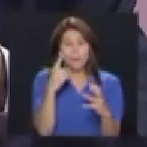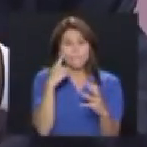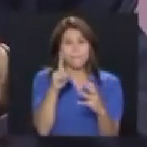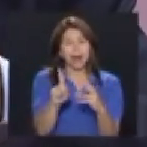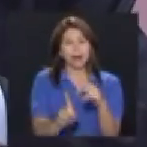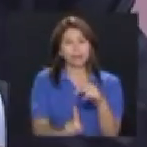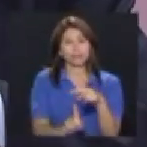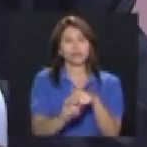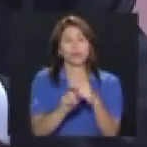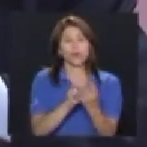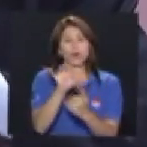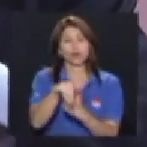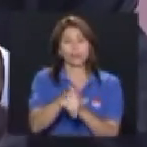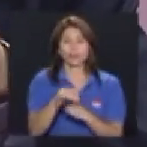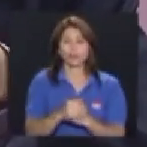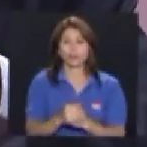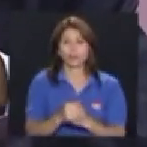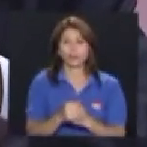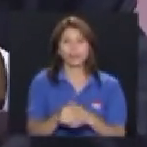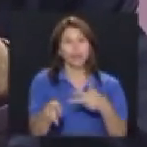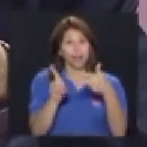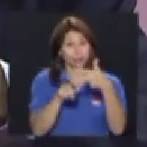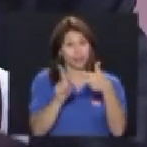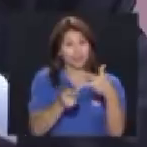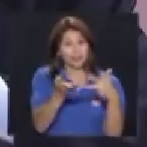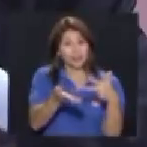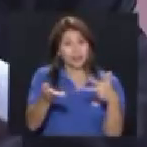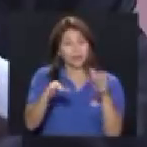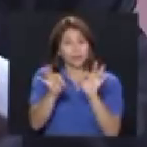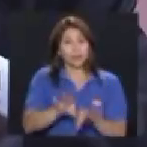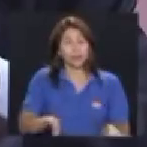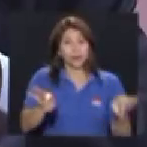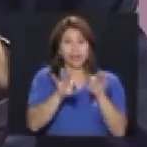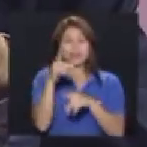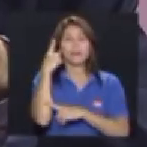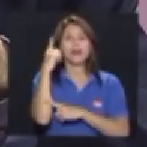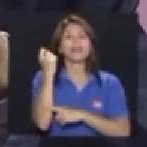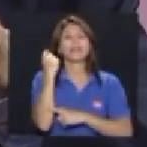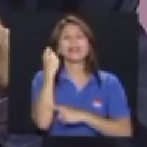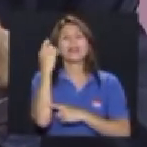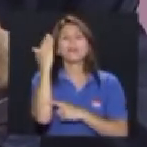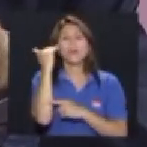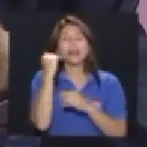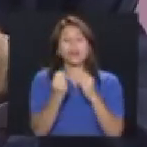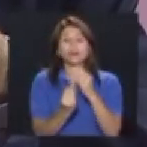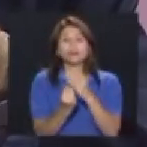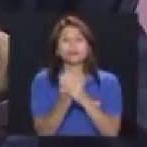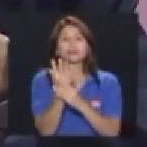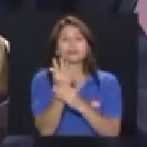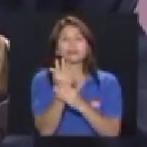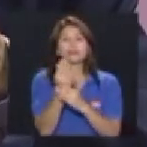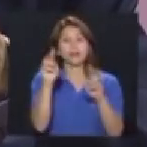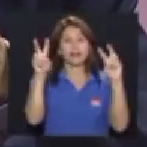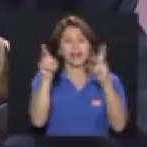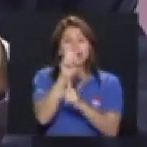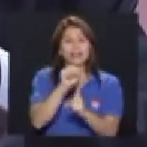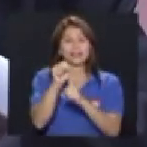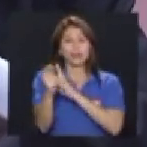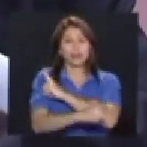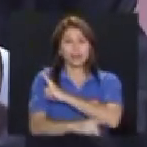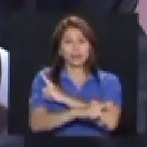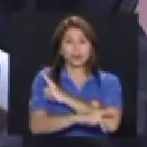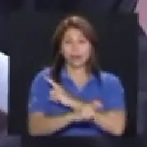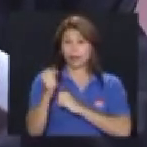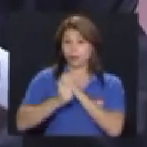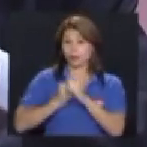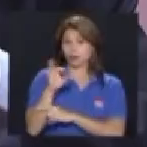Hay un tercer elemento que también es muy importante para entender la creación del Estado de la Nación, en el 90 apareció el primer informe